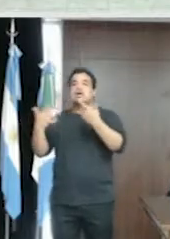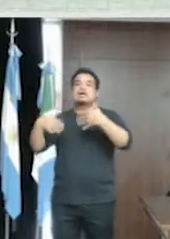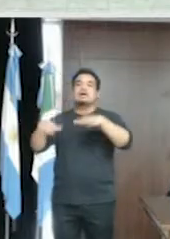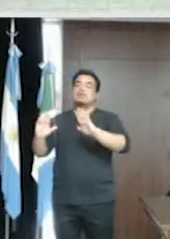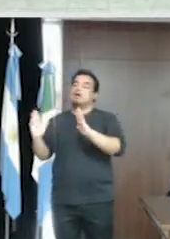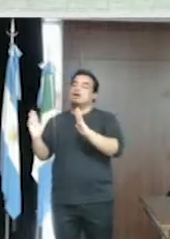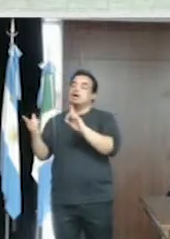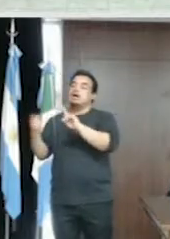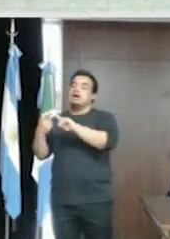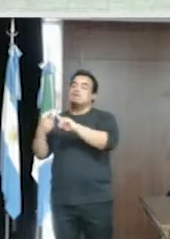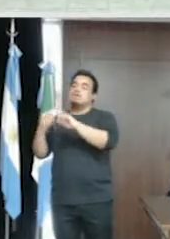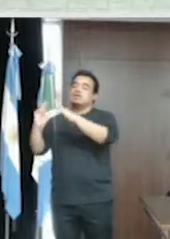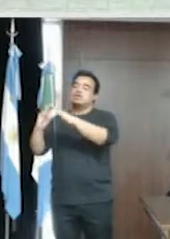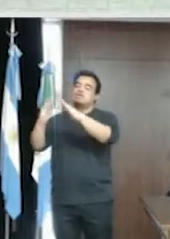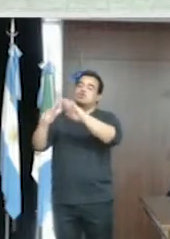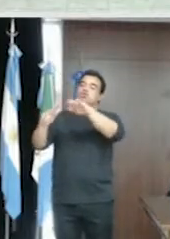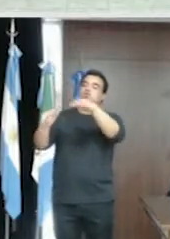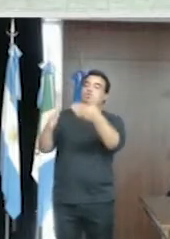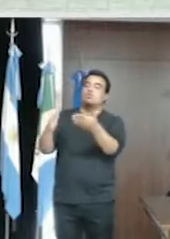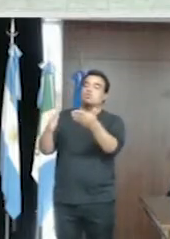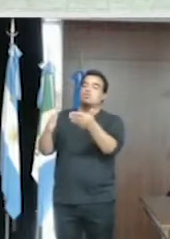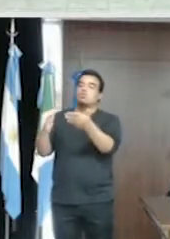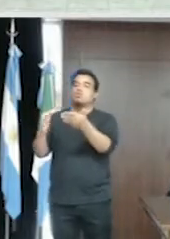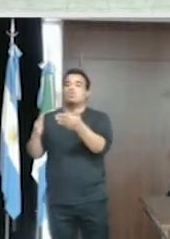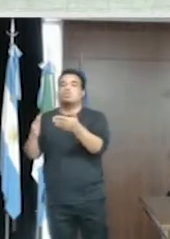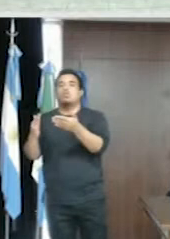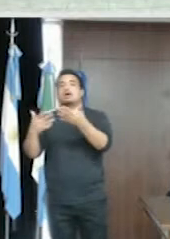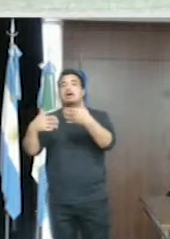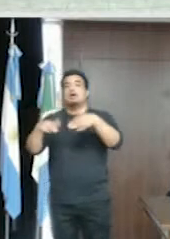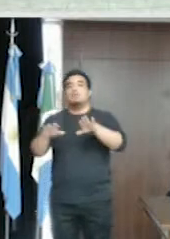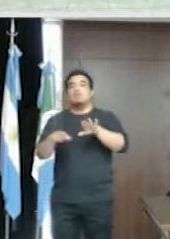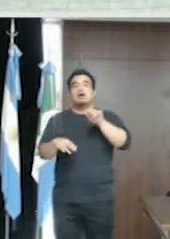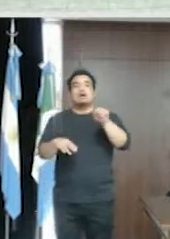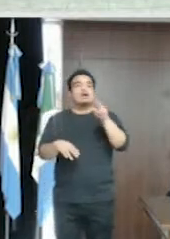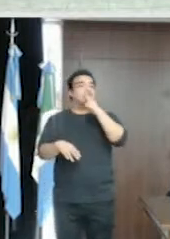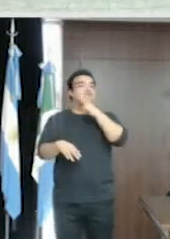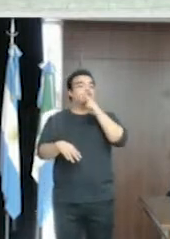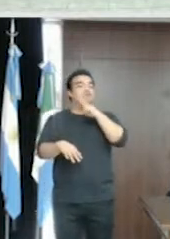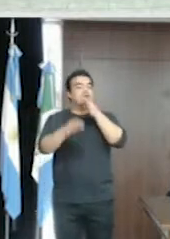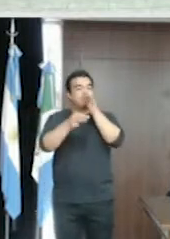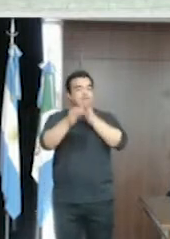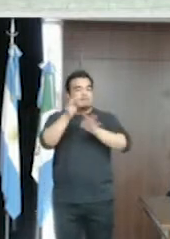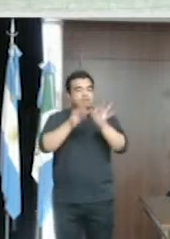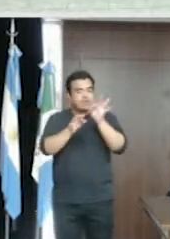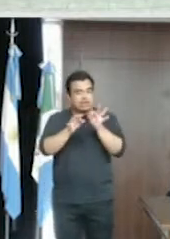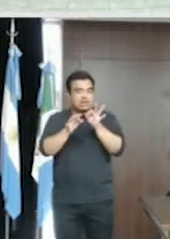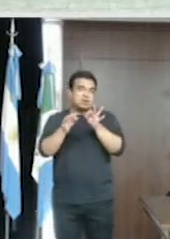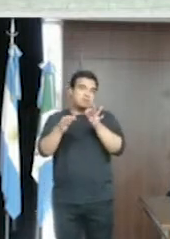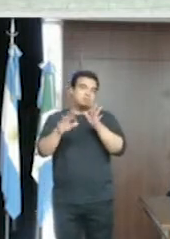quizás tampoco tiene vecinos, sino es el verdulero a quien va a comprarle la zanahoria todos los días,